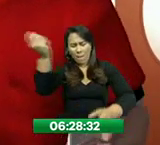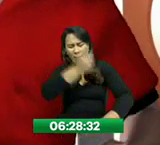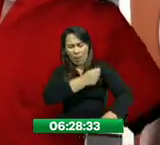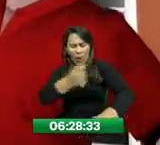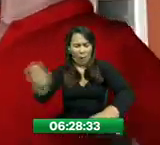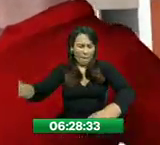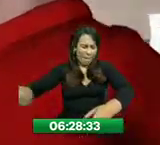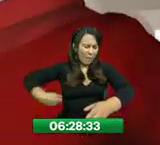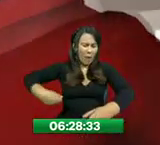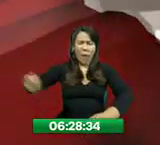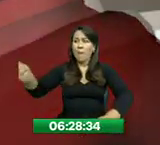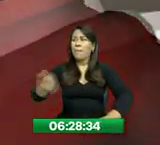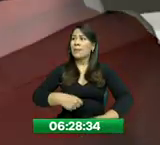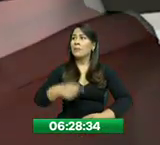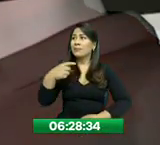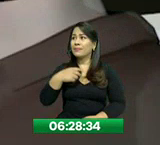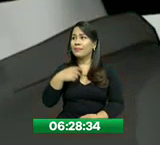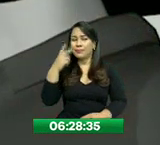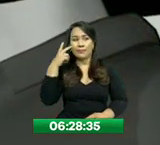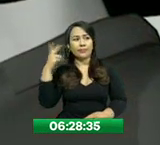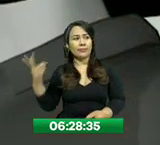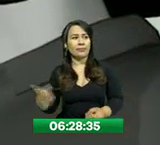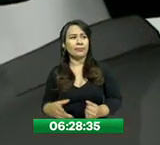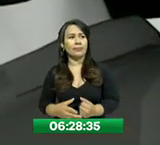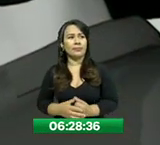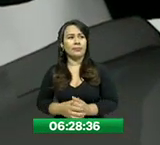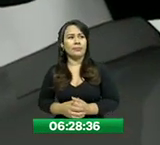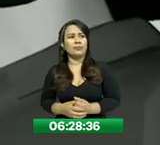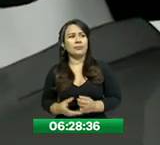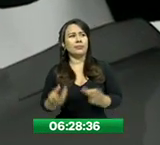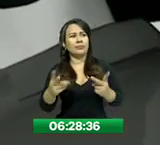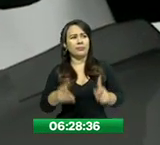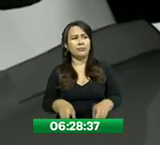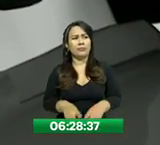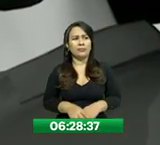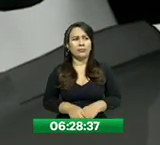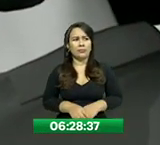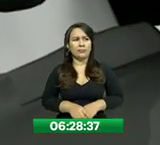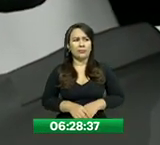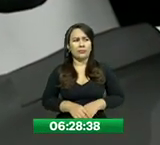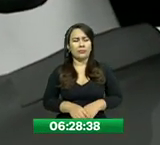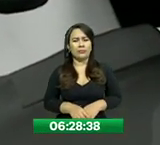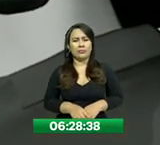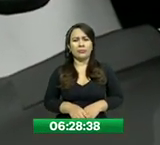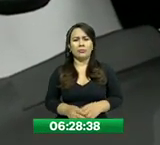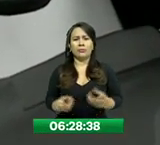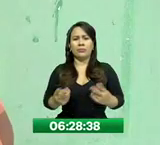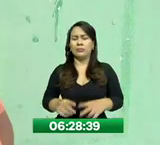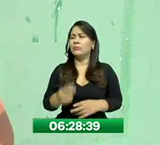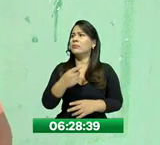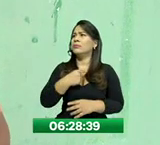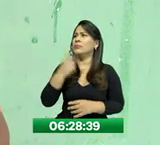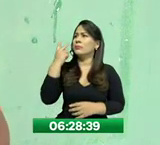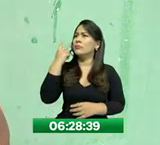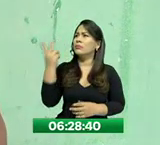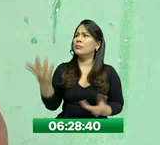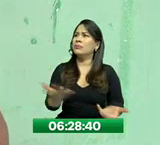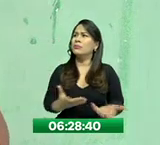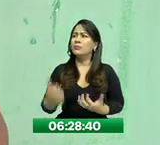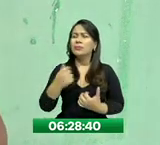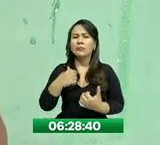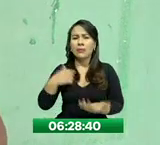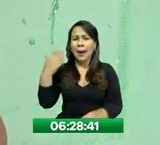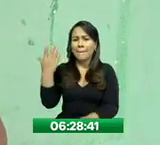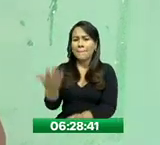La víctima salió de su vivienda, pero fue alcanzado y agredido también en la vía pública en Manta, provincia de Manabí. El señor estaba en el